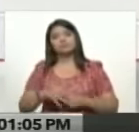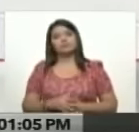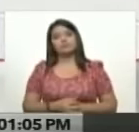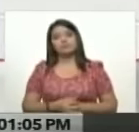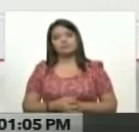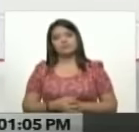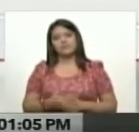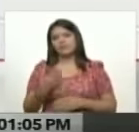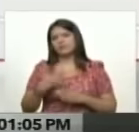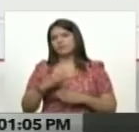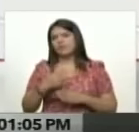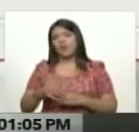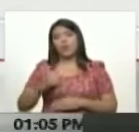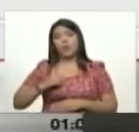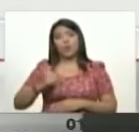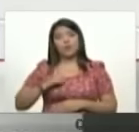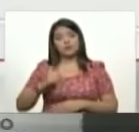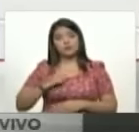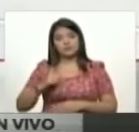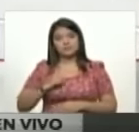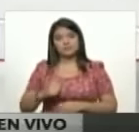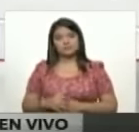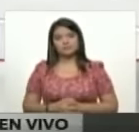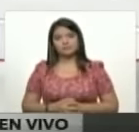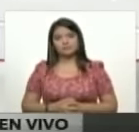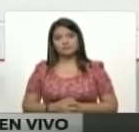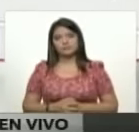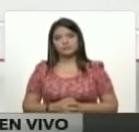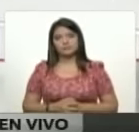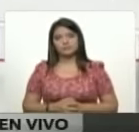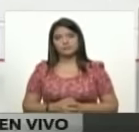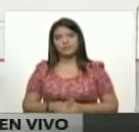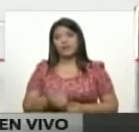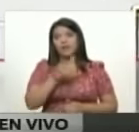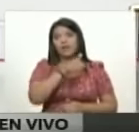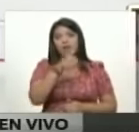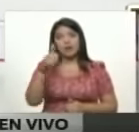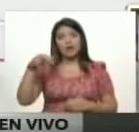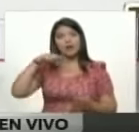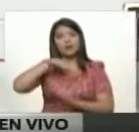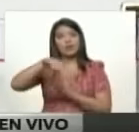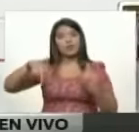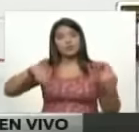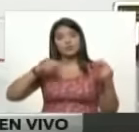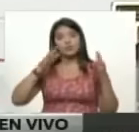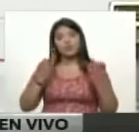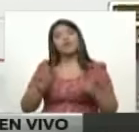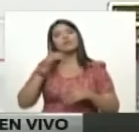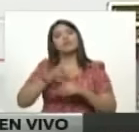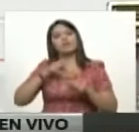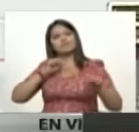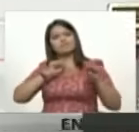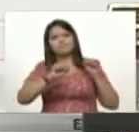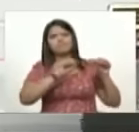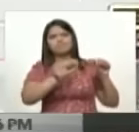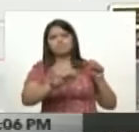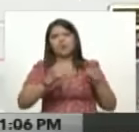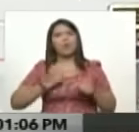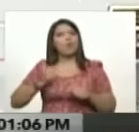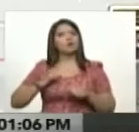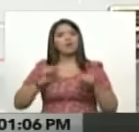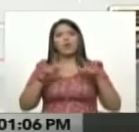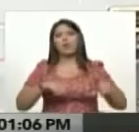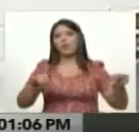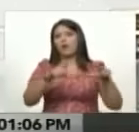mediante cualquier agencia de cada revolucionario es oponerse a ellos en las trincheras donde